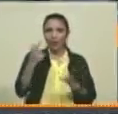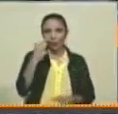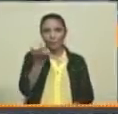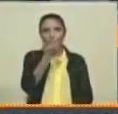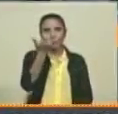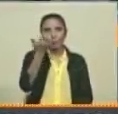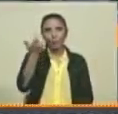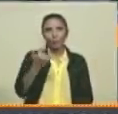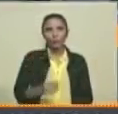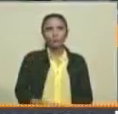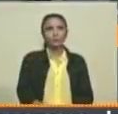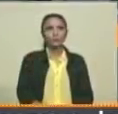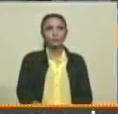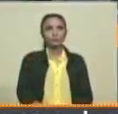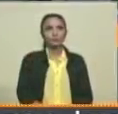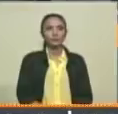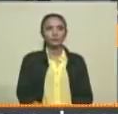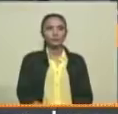¿Cómo te llamas tú?